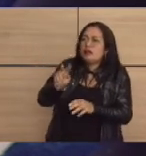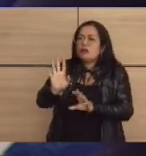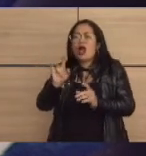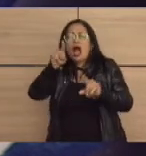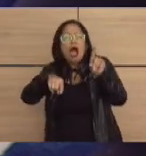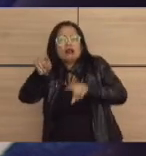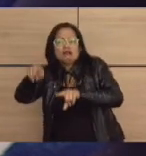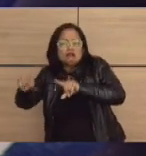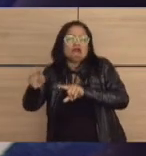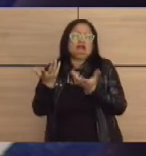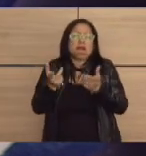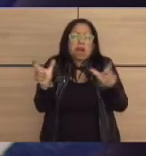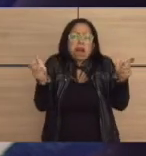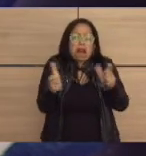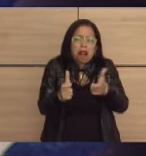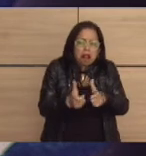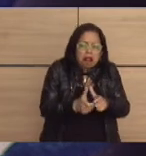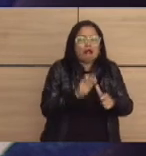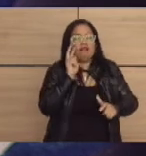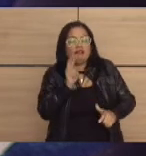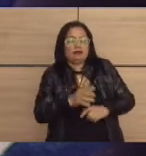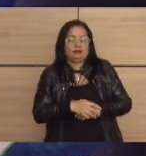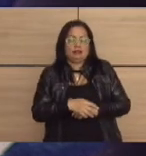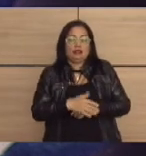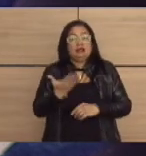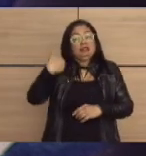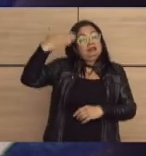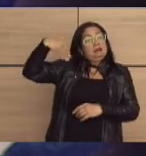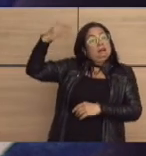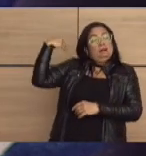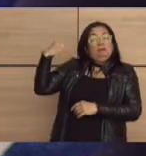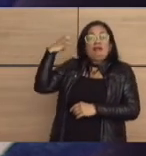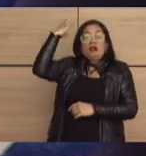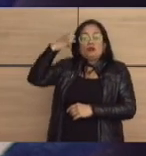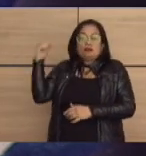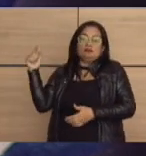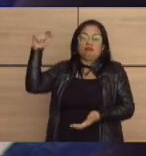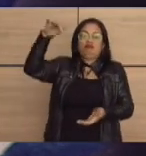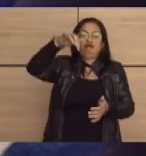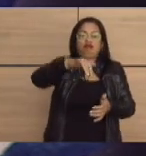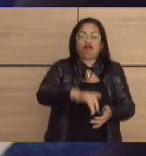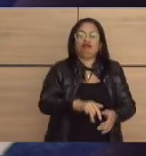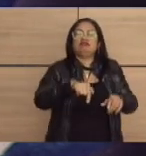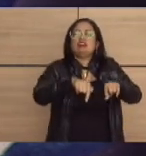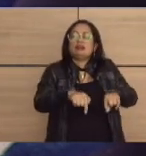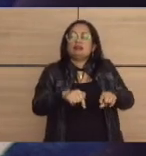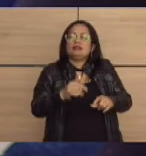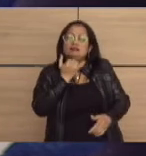entierro, ¿no? Pero cuando llegaron los europeos, se hizo mucho más complejo